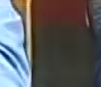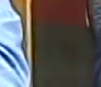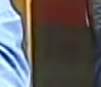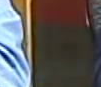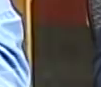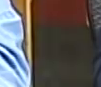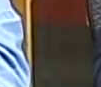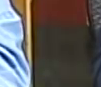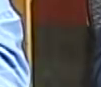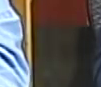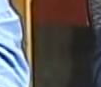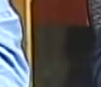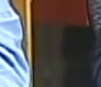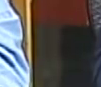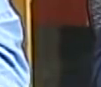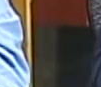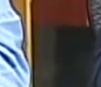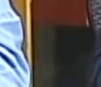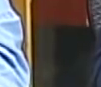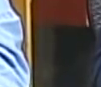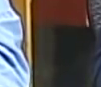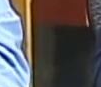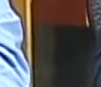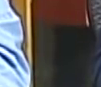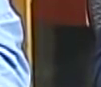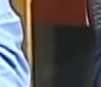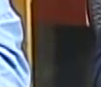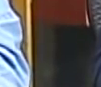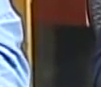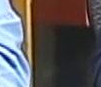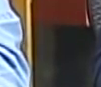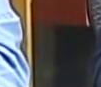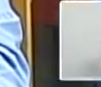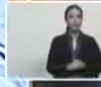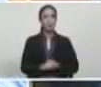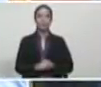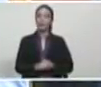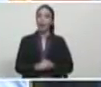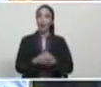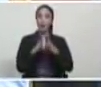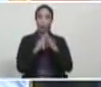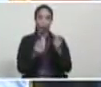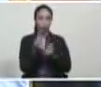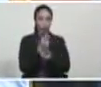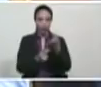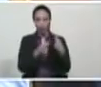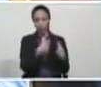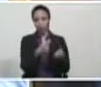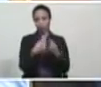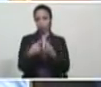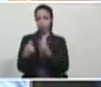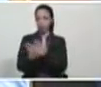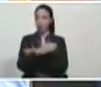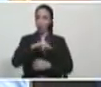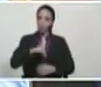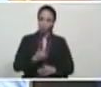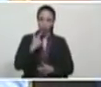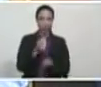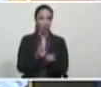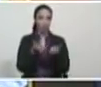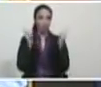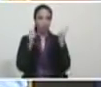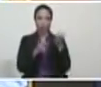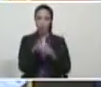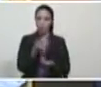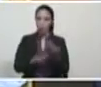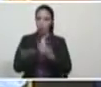necesario para que las empresas ensambladoras puedan traer sus kits y puedan comercializar su producto de acuerdo a la